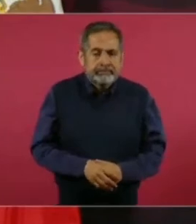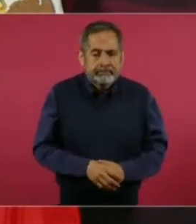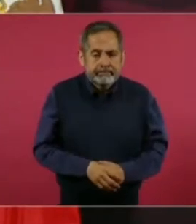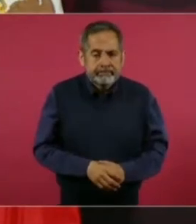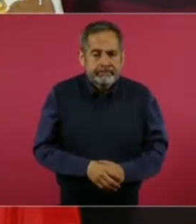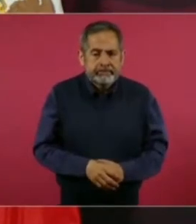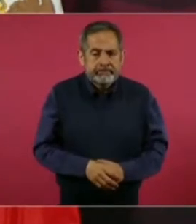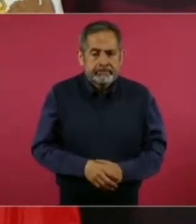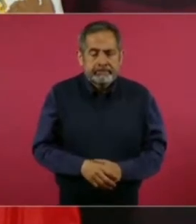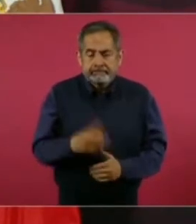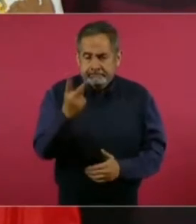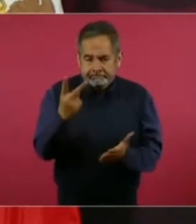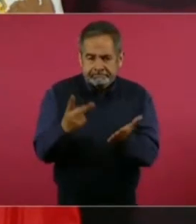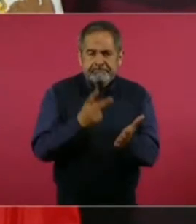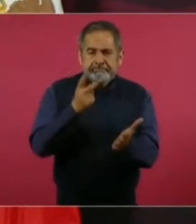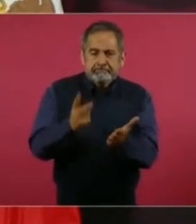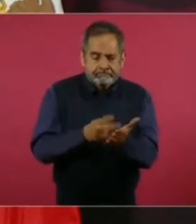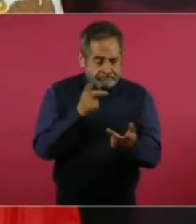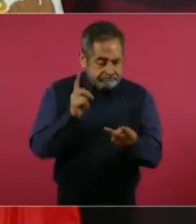Dos,